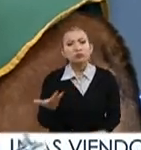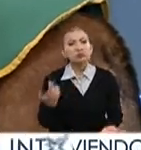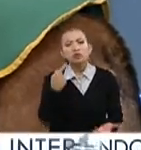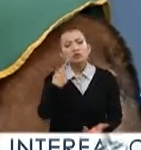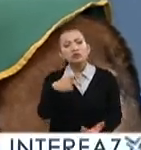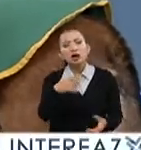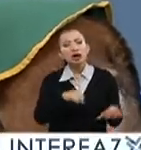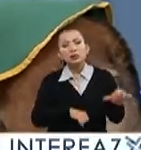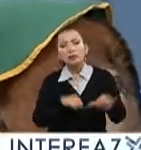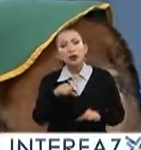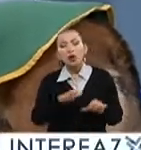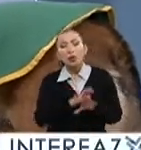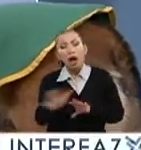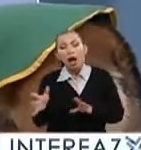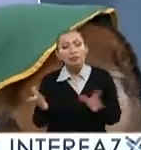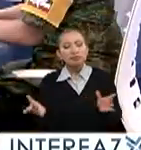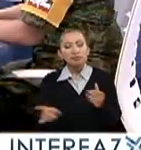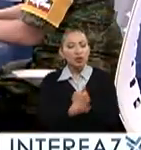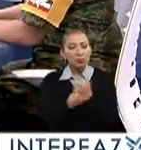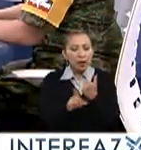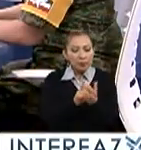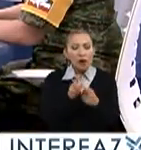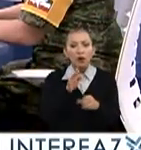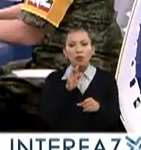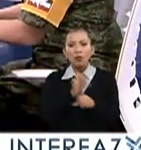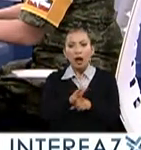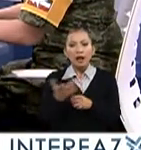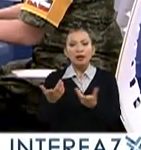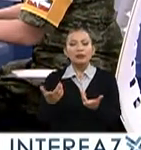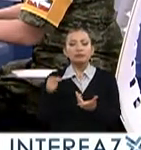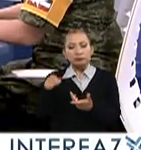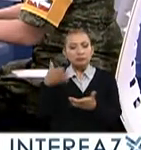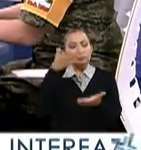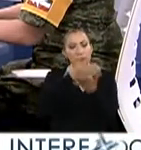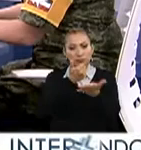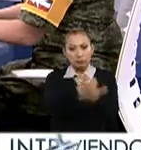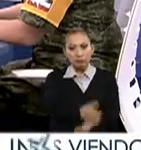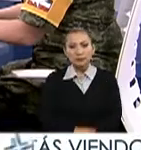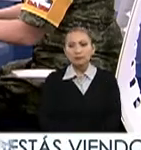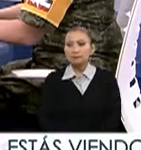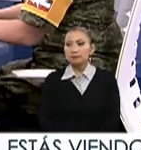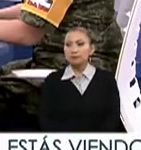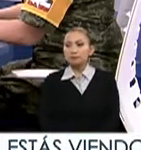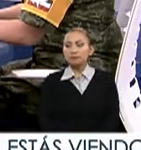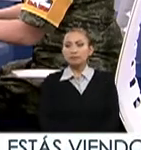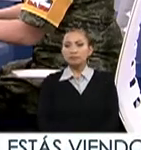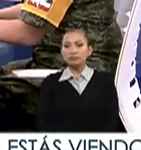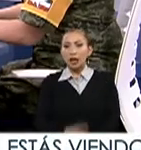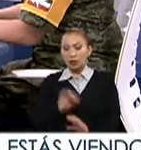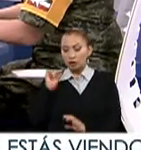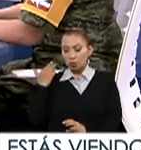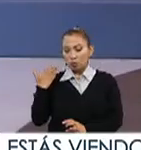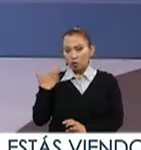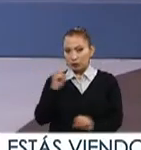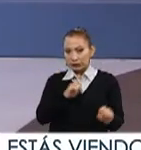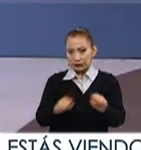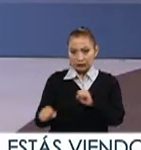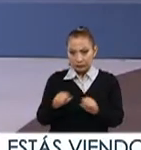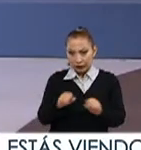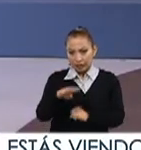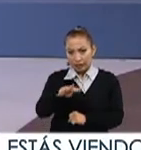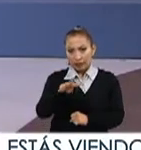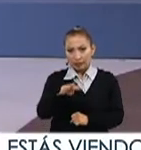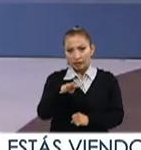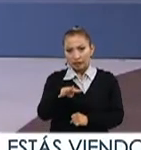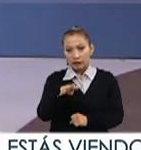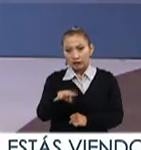qué actividades o en qué desastres o en qué inclemencias ustedes han participado. Bueno, la más reciente fue en el sismo del